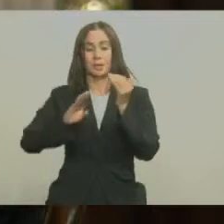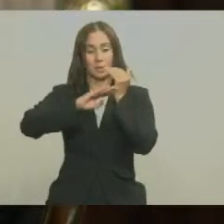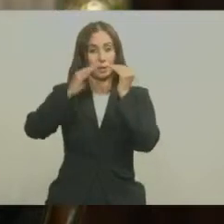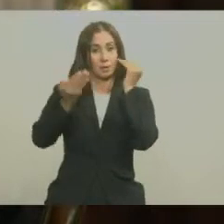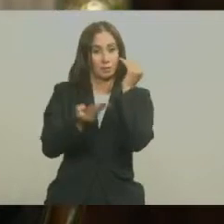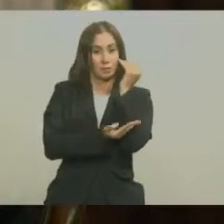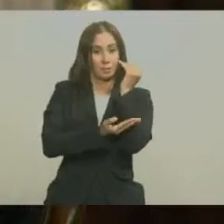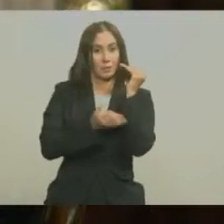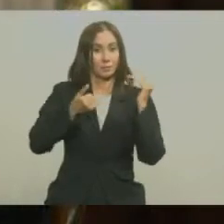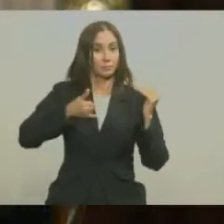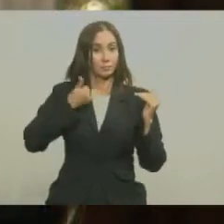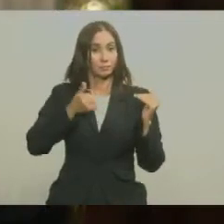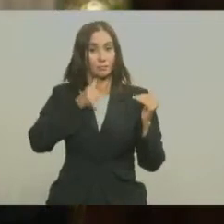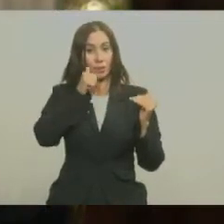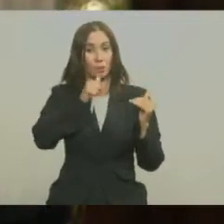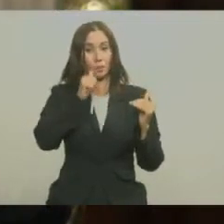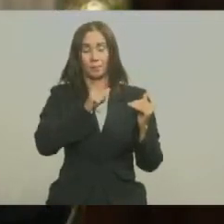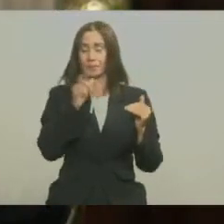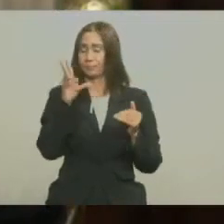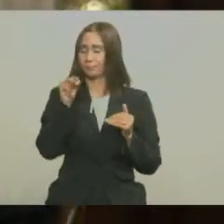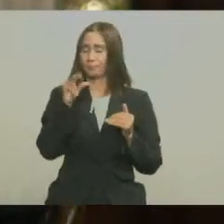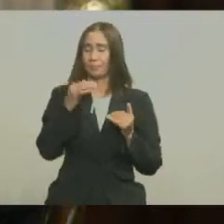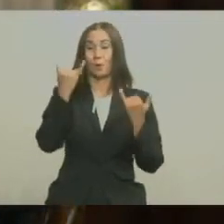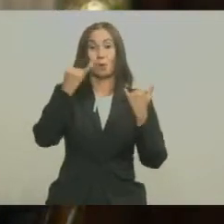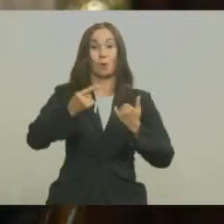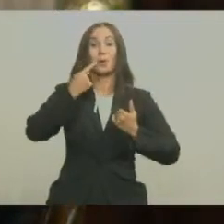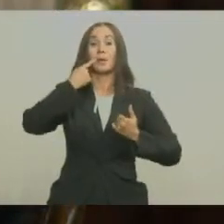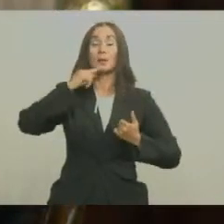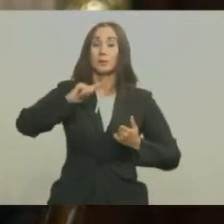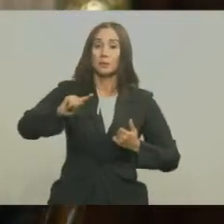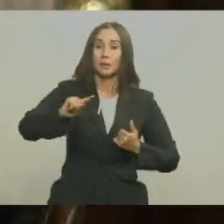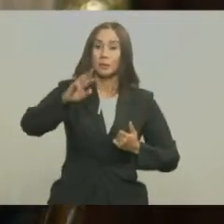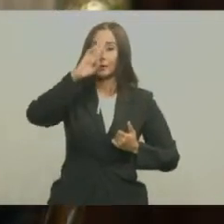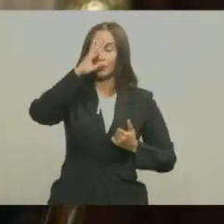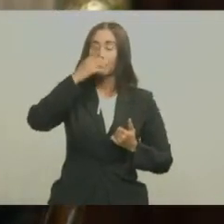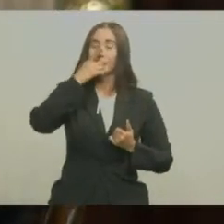embarazos en adolescentes, anunciamos hoy al país,